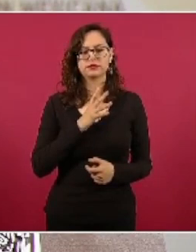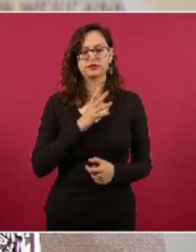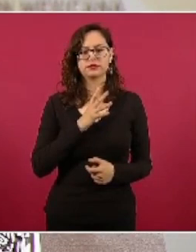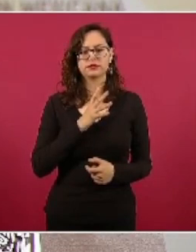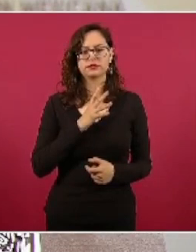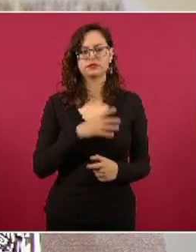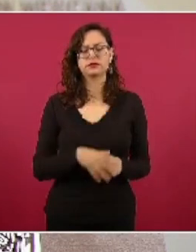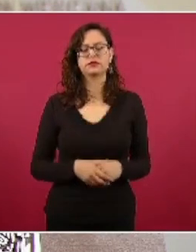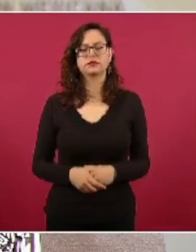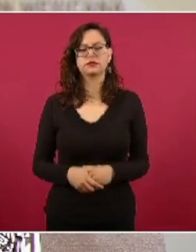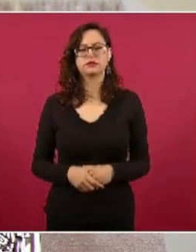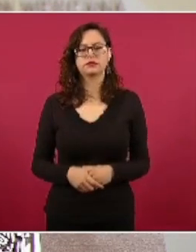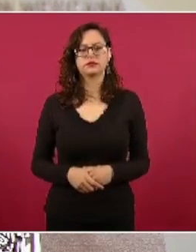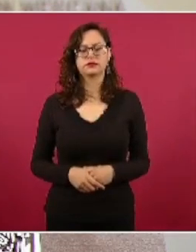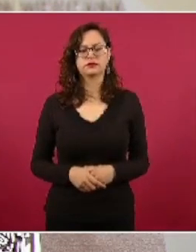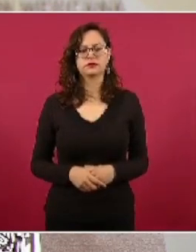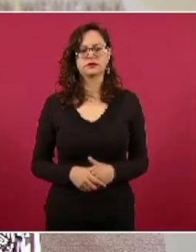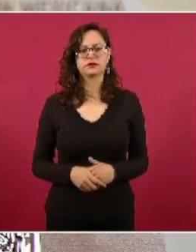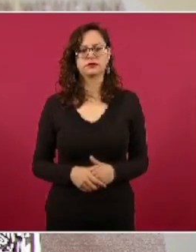Yo creo que es